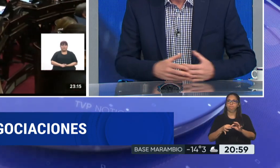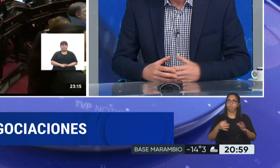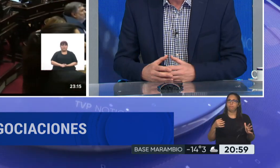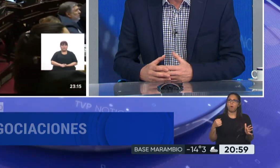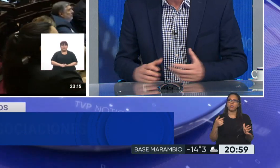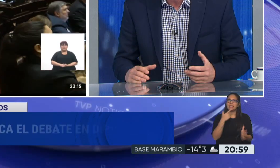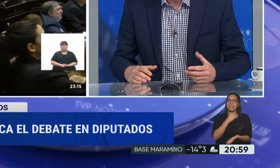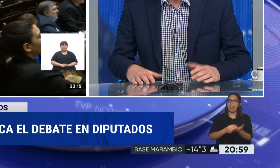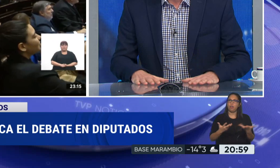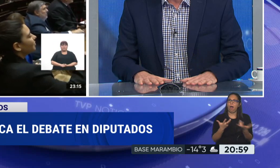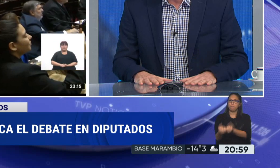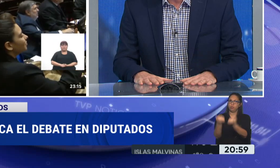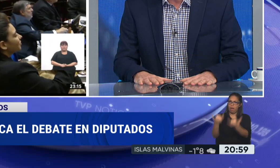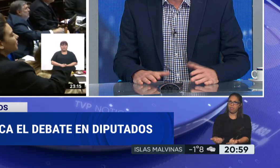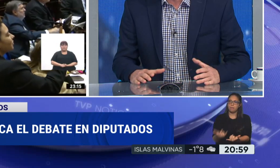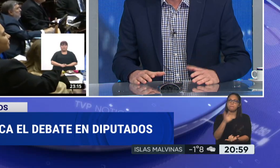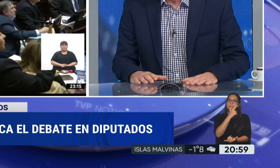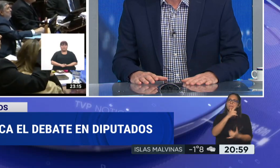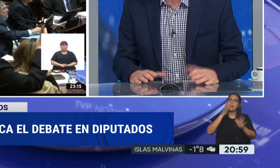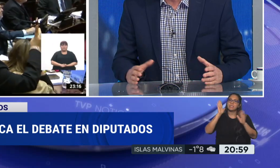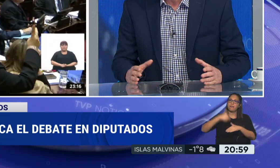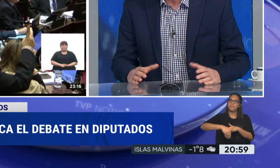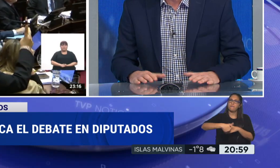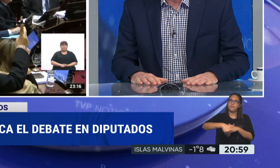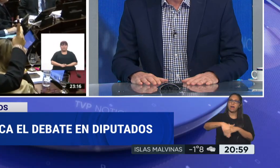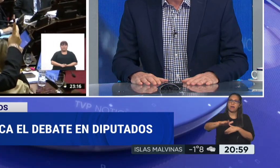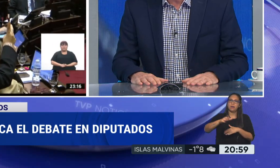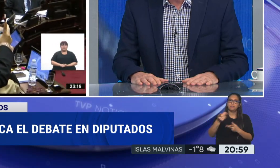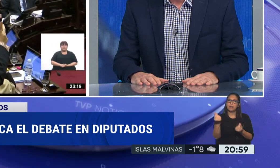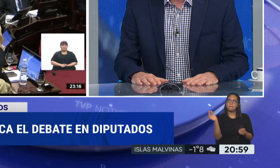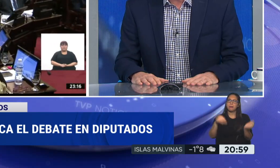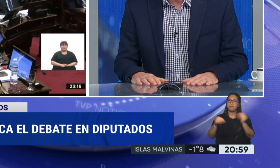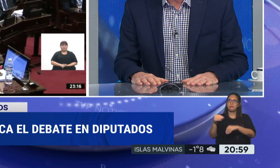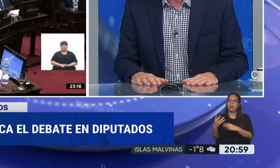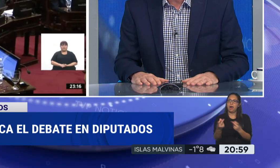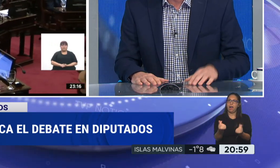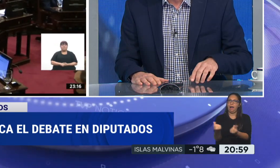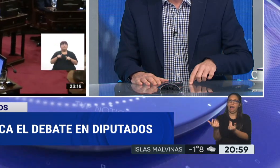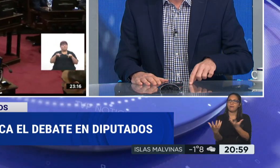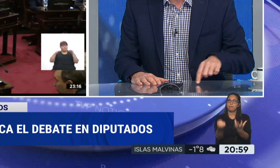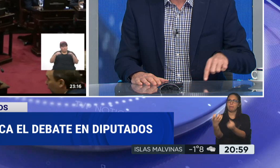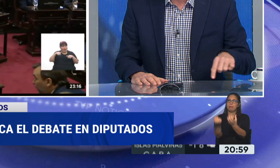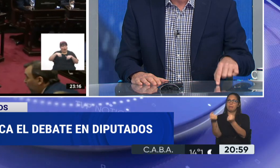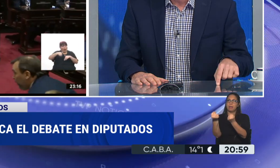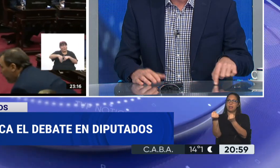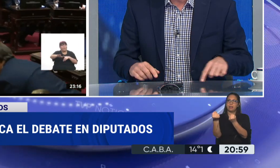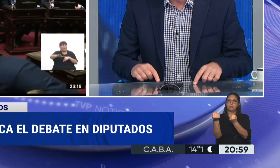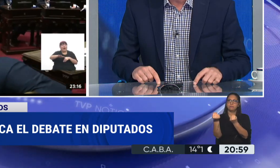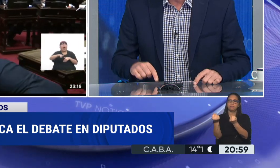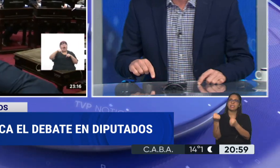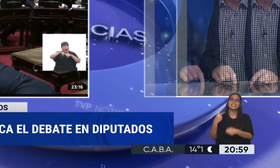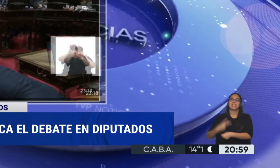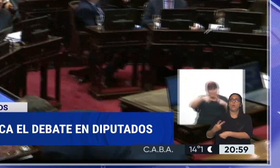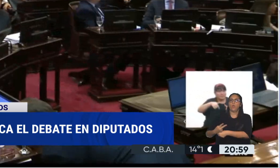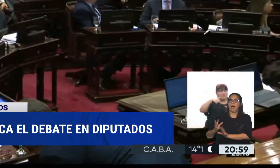Senado. Entonces me parece que sí va a ir a buscar algunos condimentos adicionales que creo que son secundarios en cuanto a